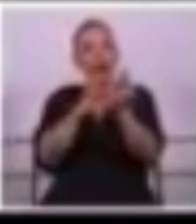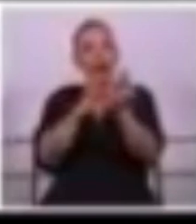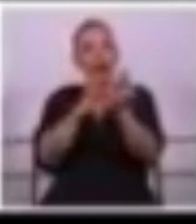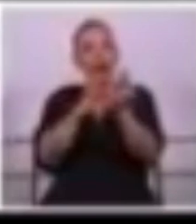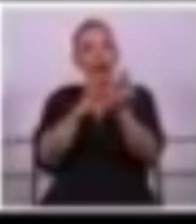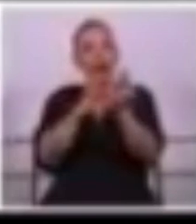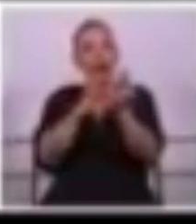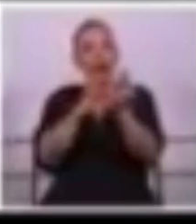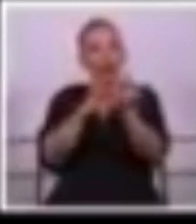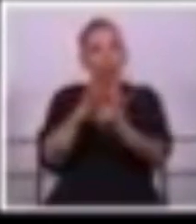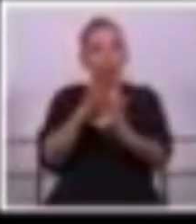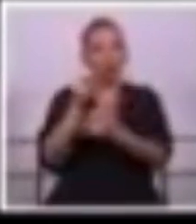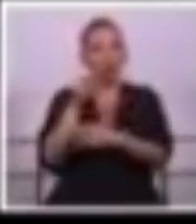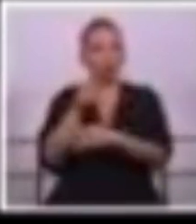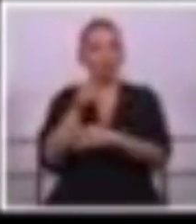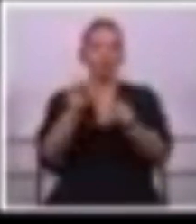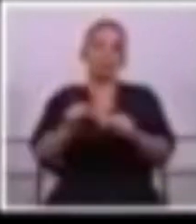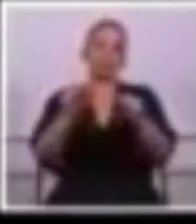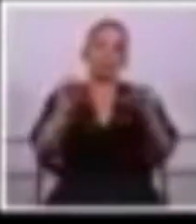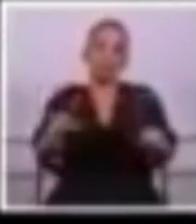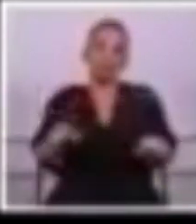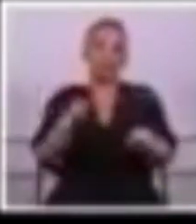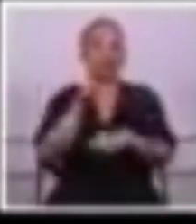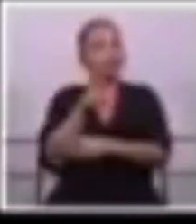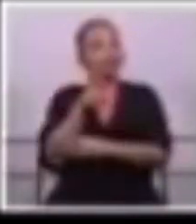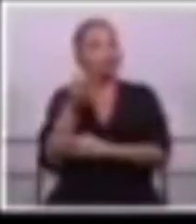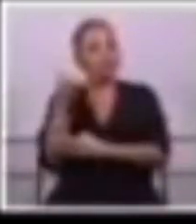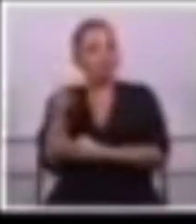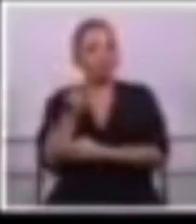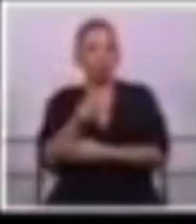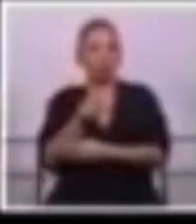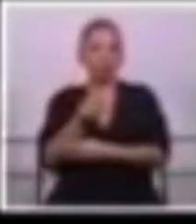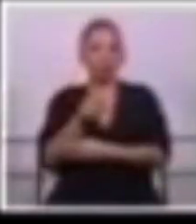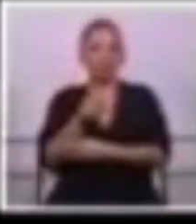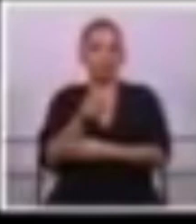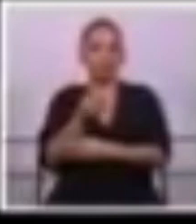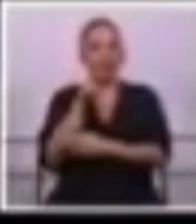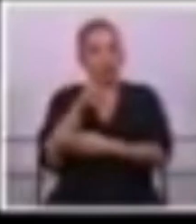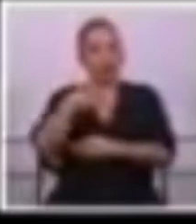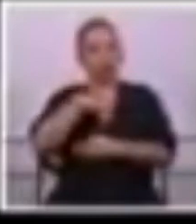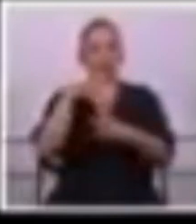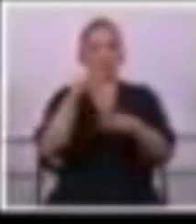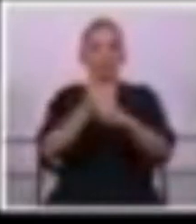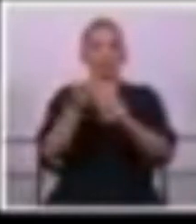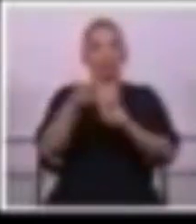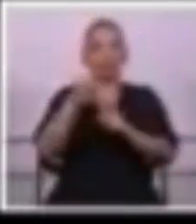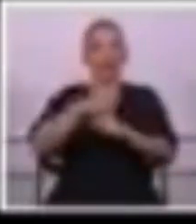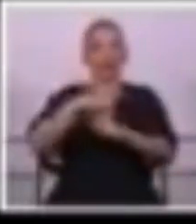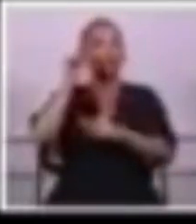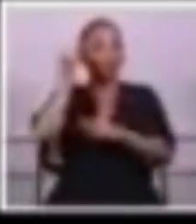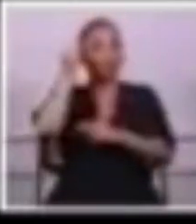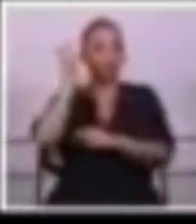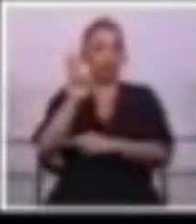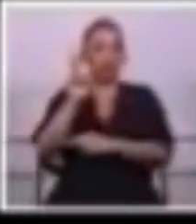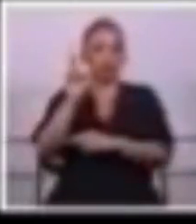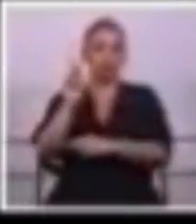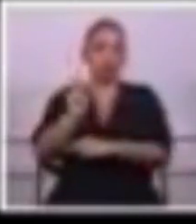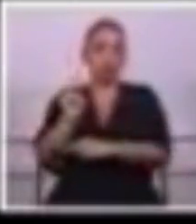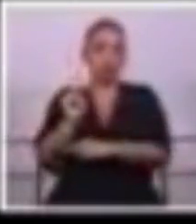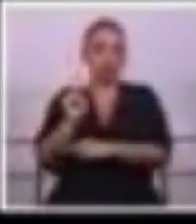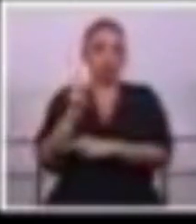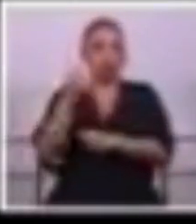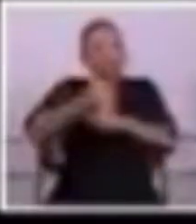podrá desmentir. Y ahora me pregunto, ¿y por qué estoy aquí? Y enseguida tengo mi respuestación, porque yo soy muy rápido en